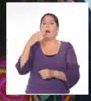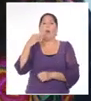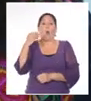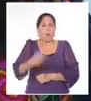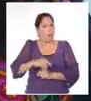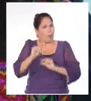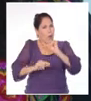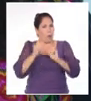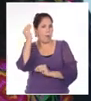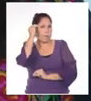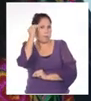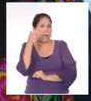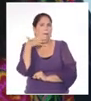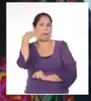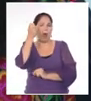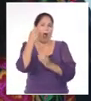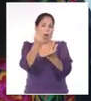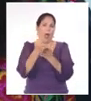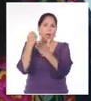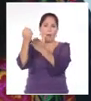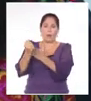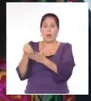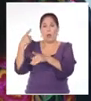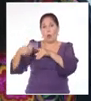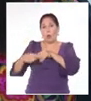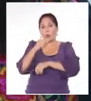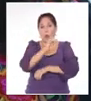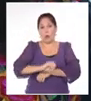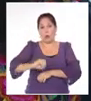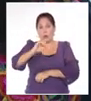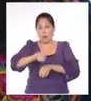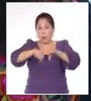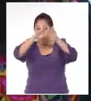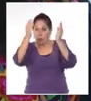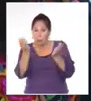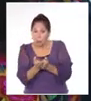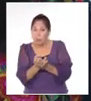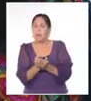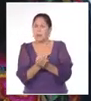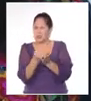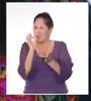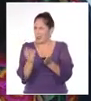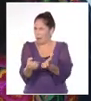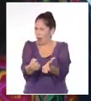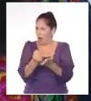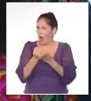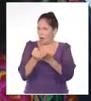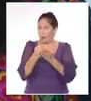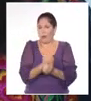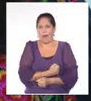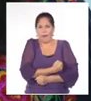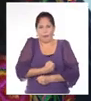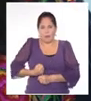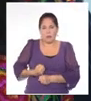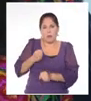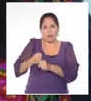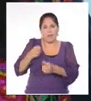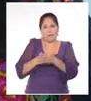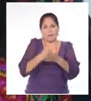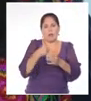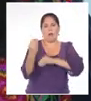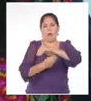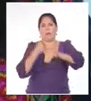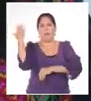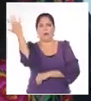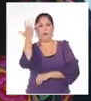escaladas y apoyadas por mecanismos financieros que hoy en el mundo están apoyando todos los esfuerzos para el enfrentamiento al cambio climático